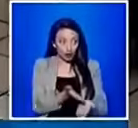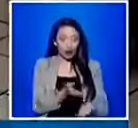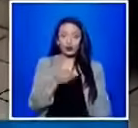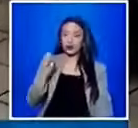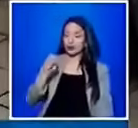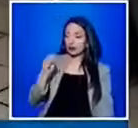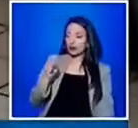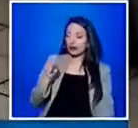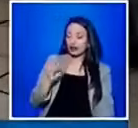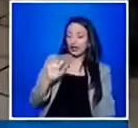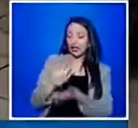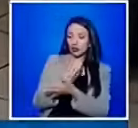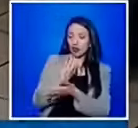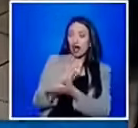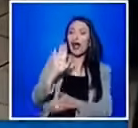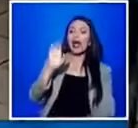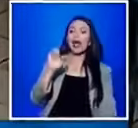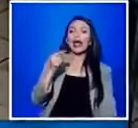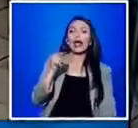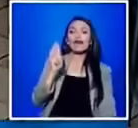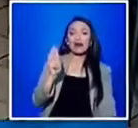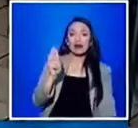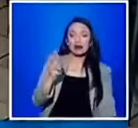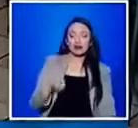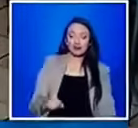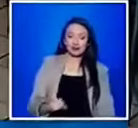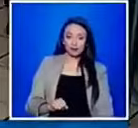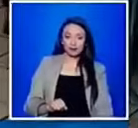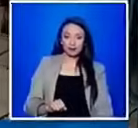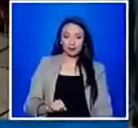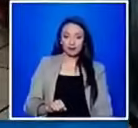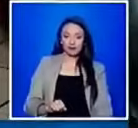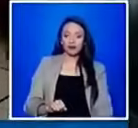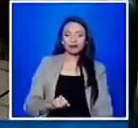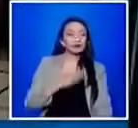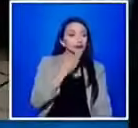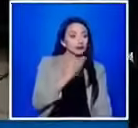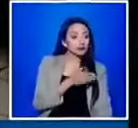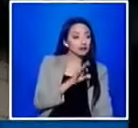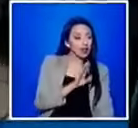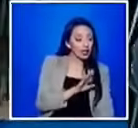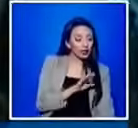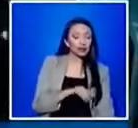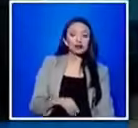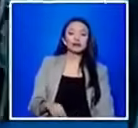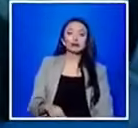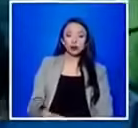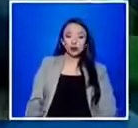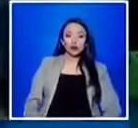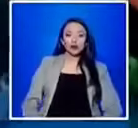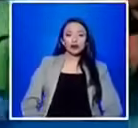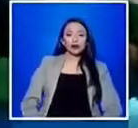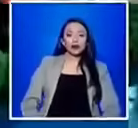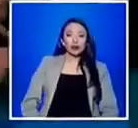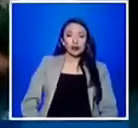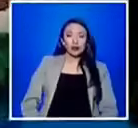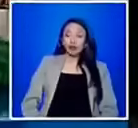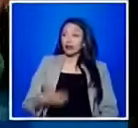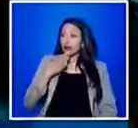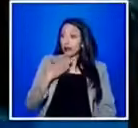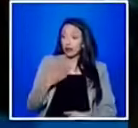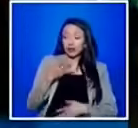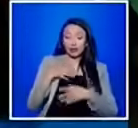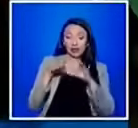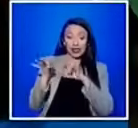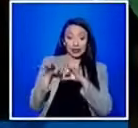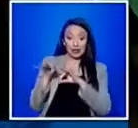la EGB de la primaria de primero a séptimo. Gracias, gracias, señora rectora, por todas las